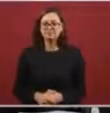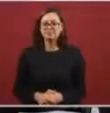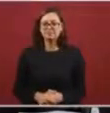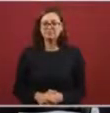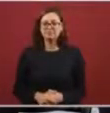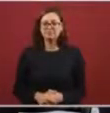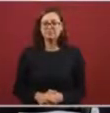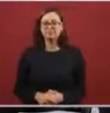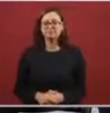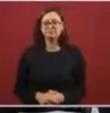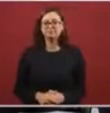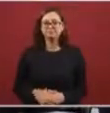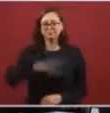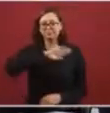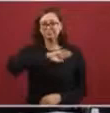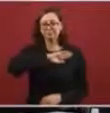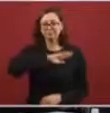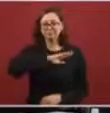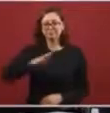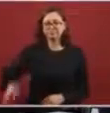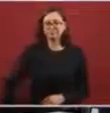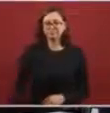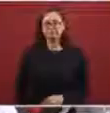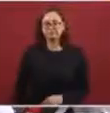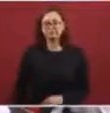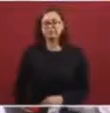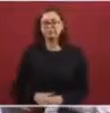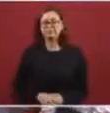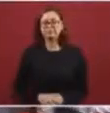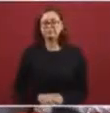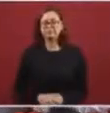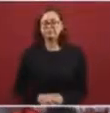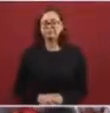Atención, firmes, ya.